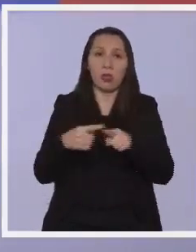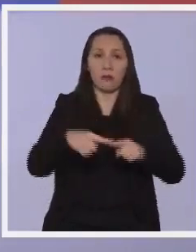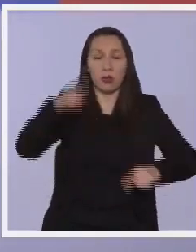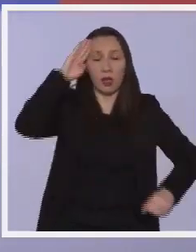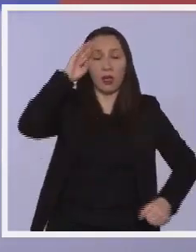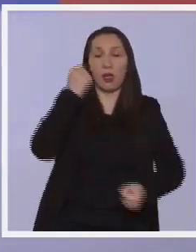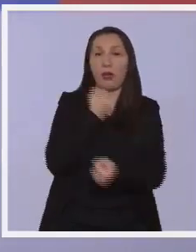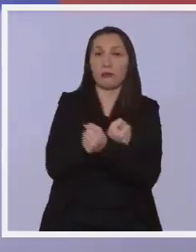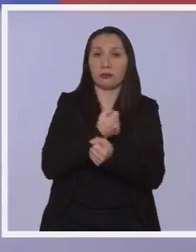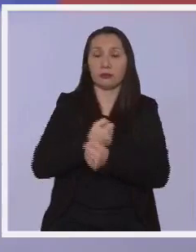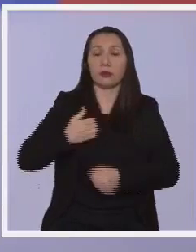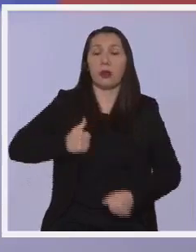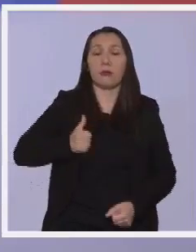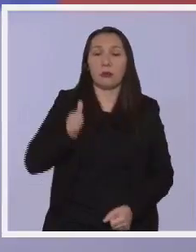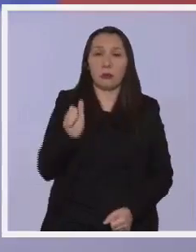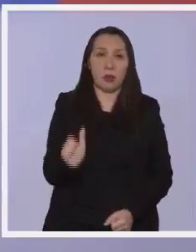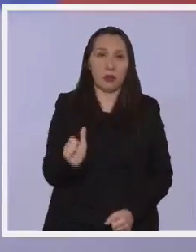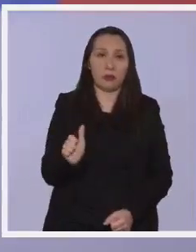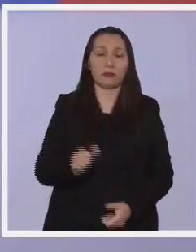policías.